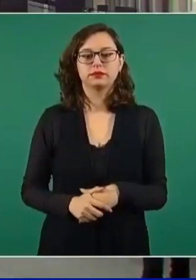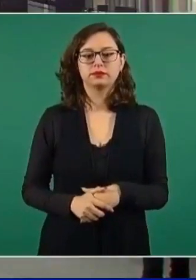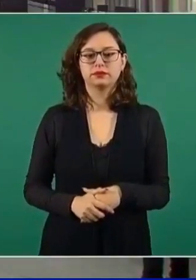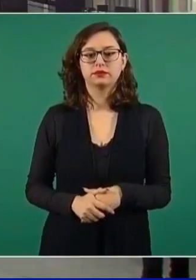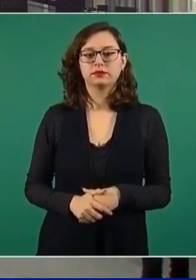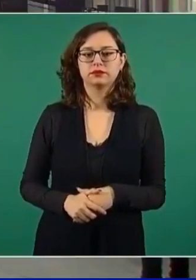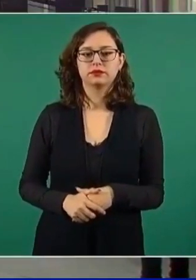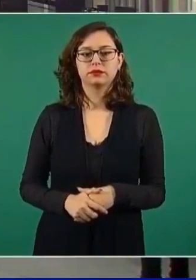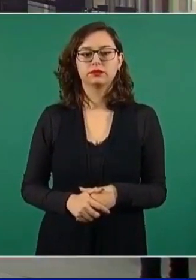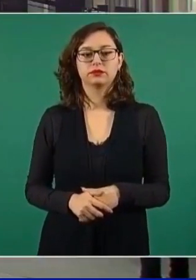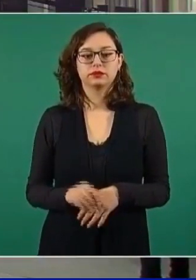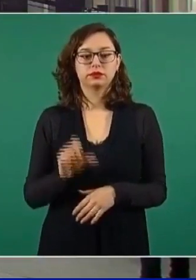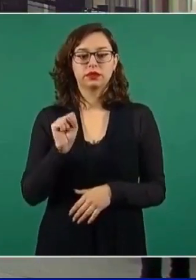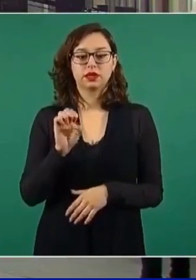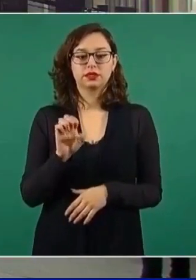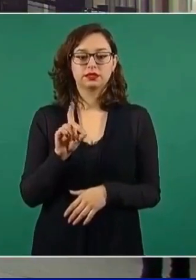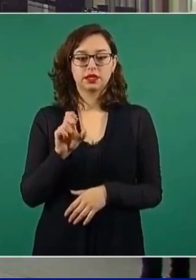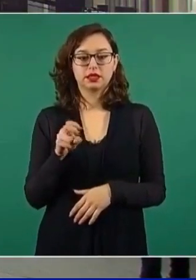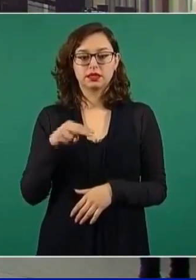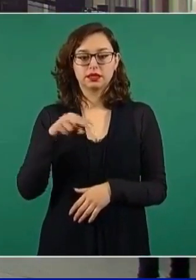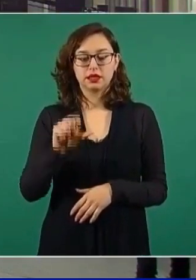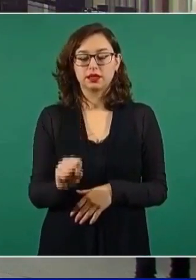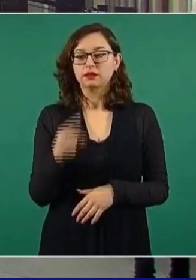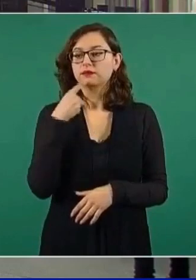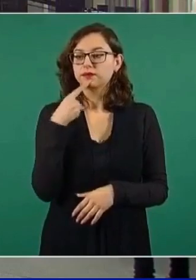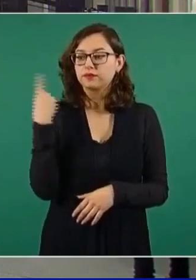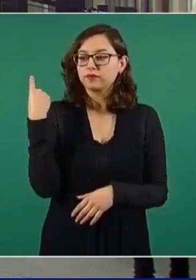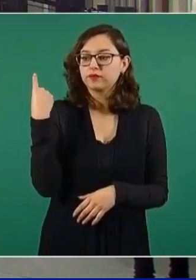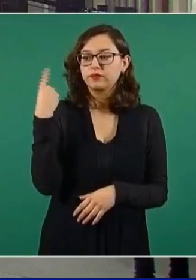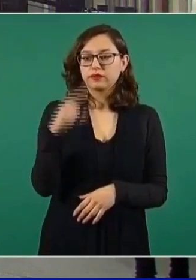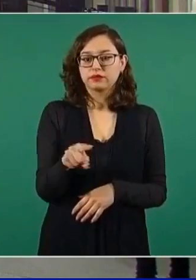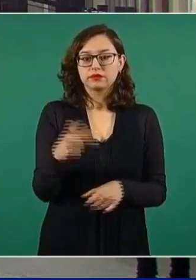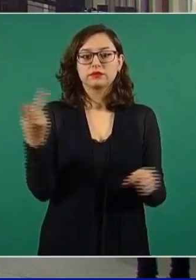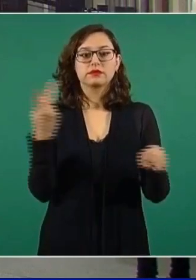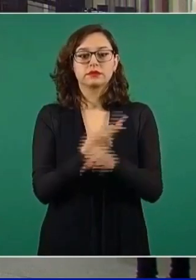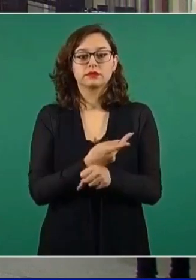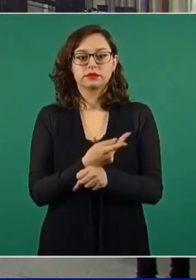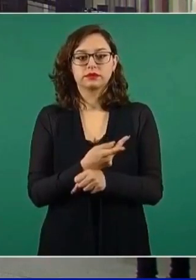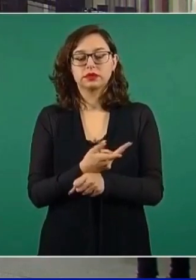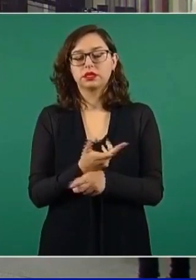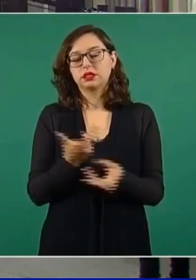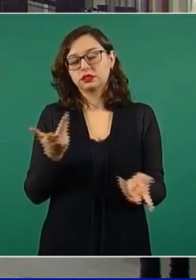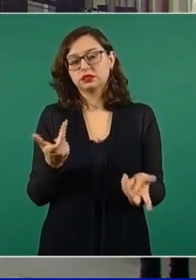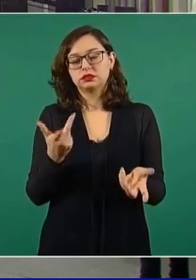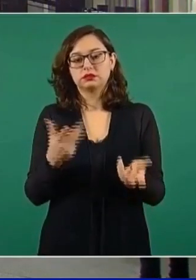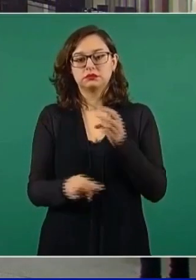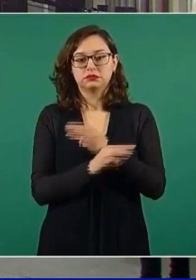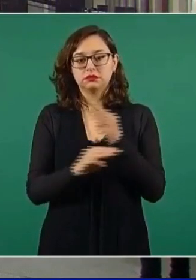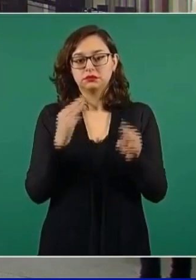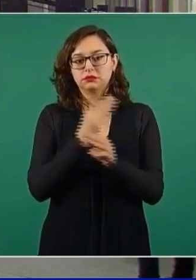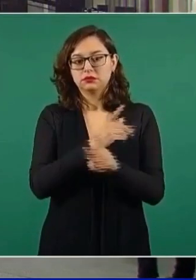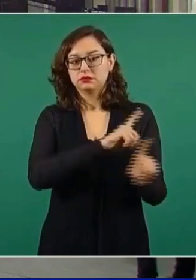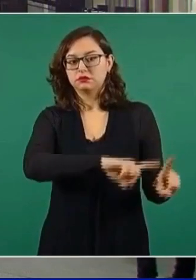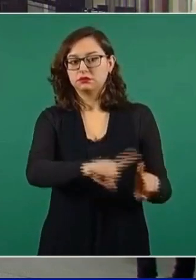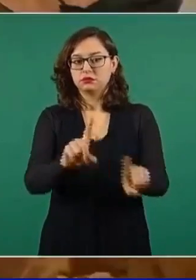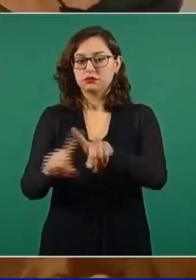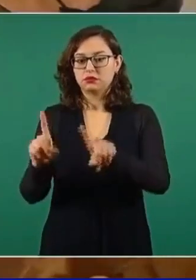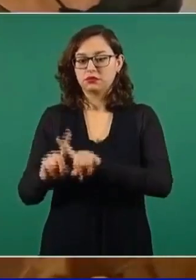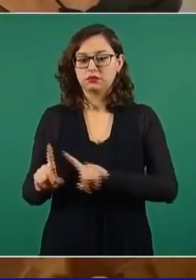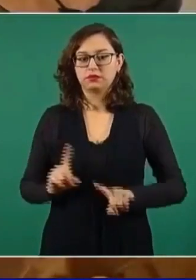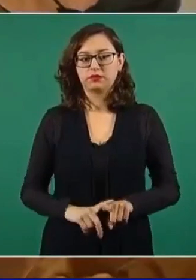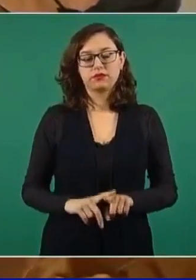la Secretaría de Defensa Nacional sobre el robo de equipo militar. Aquí tengo la síntesis del robo